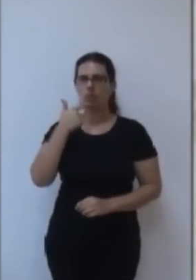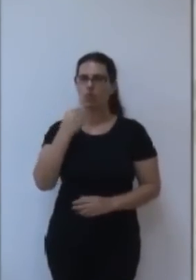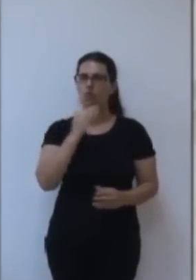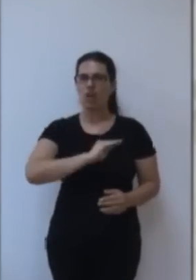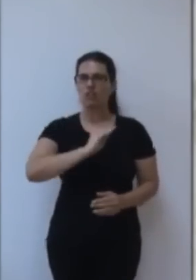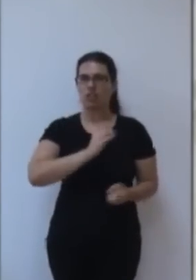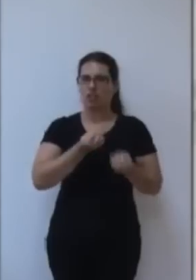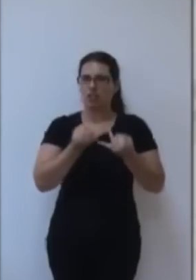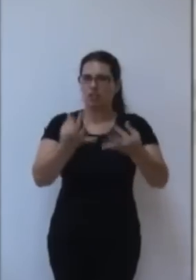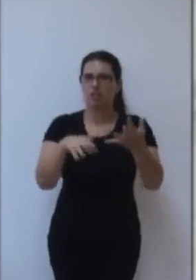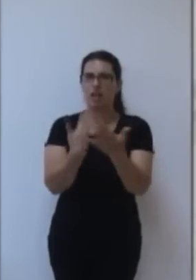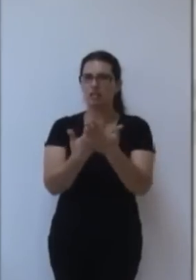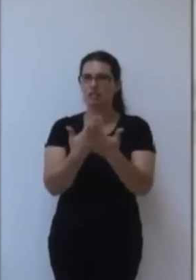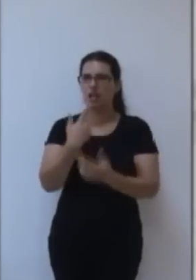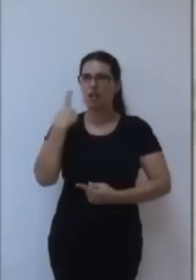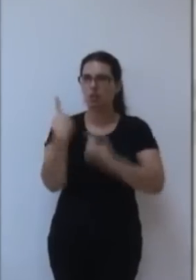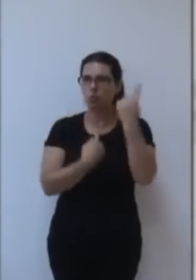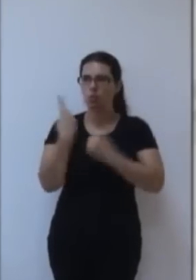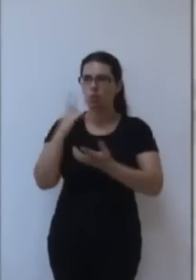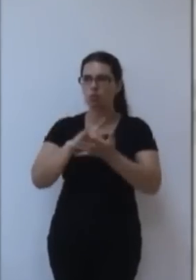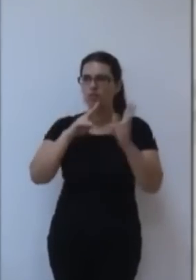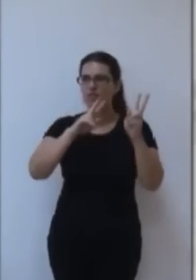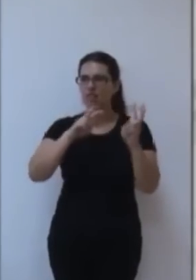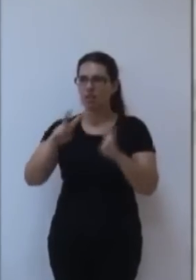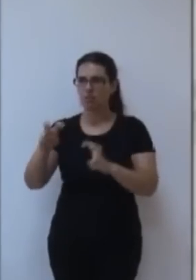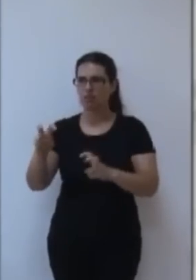también hay, yo creo que es un tema cultural que tenemos aquí en